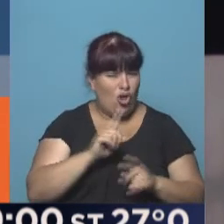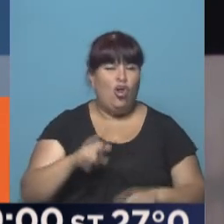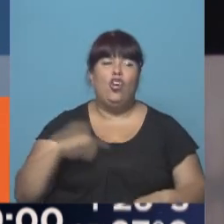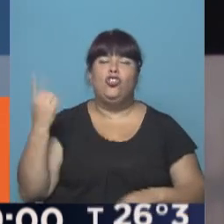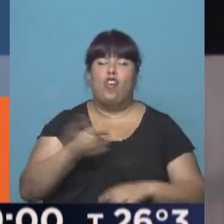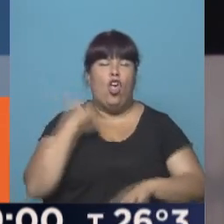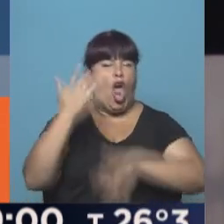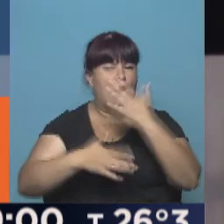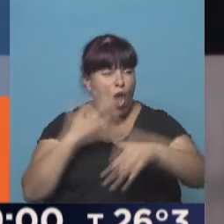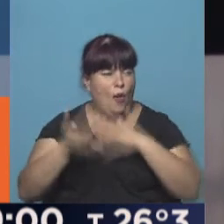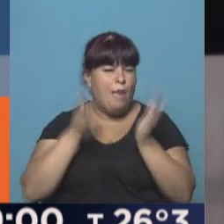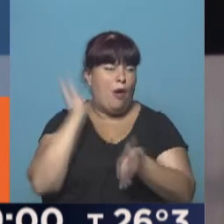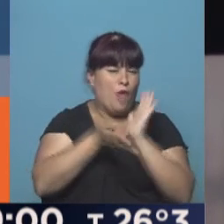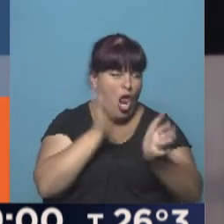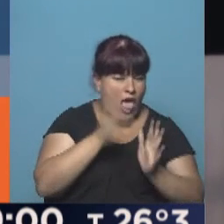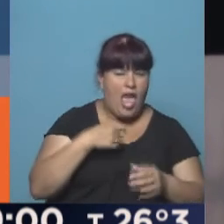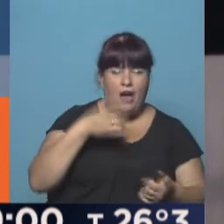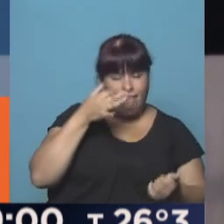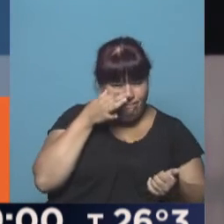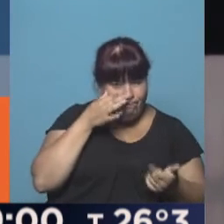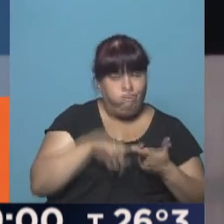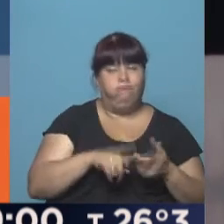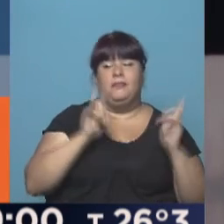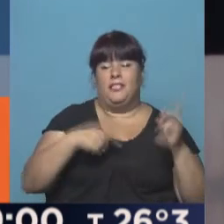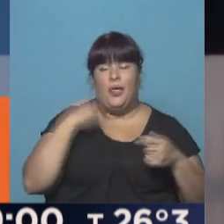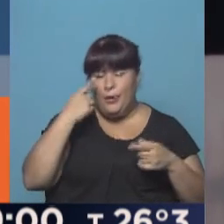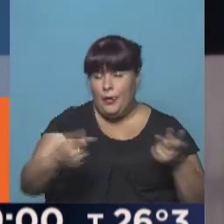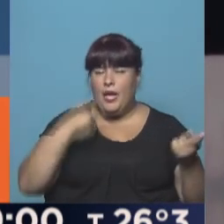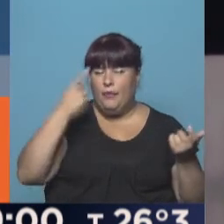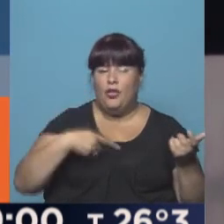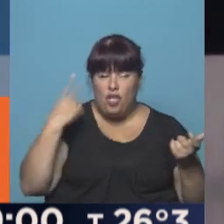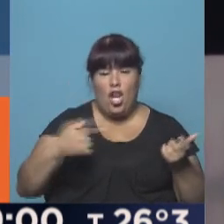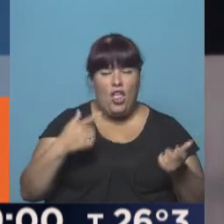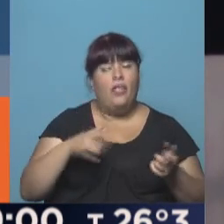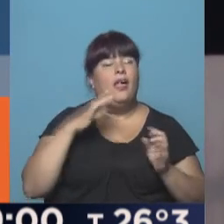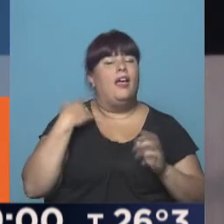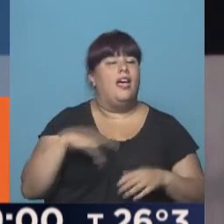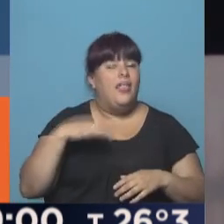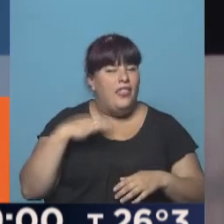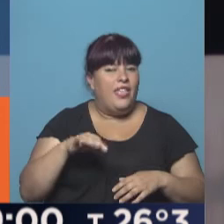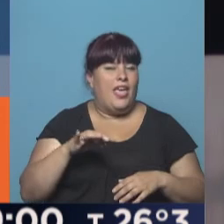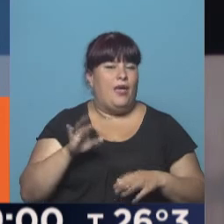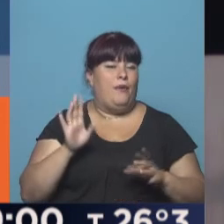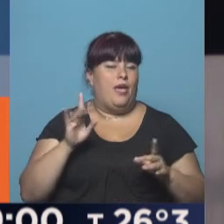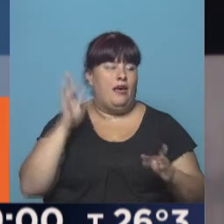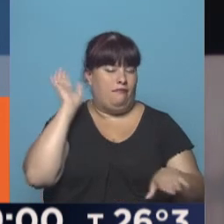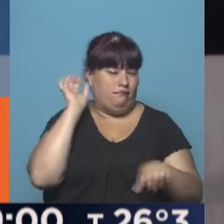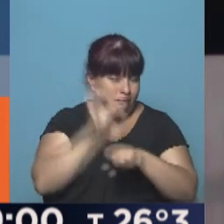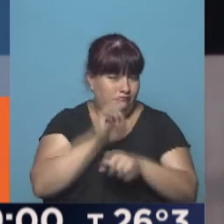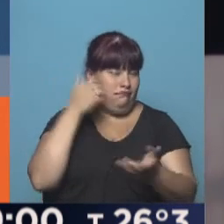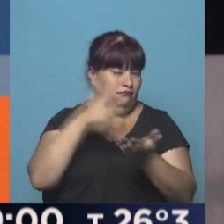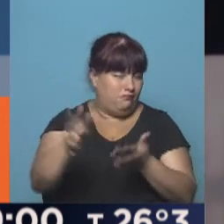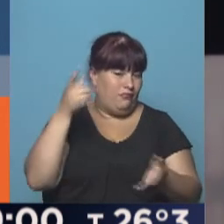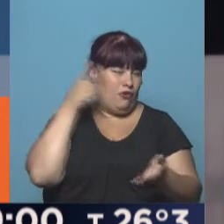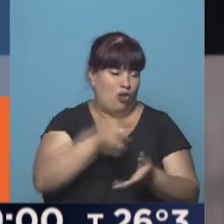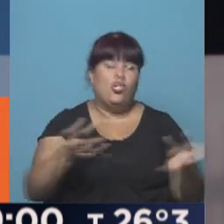los incidentes de violencia que nosotros hemos visto y que vemos muchas veces a diario, tenemos que condenarlos,